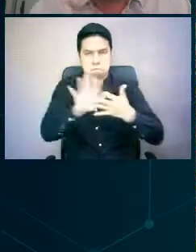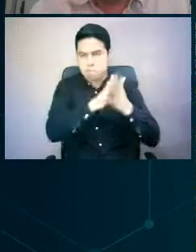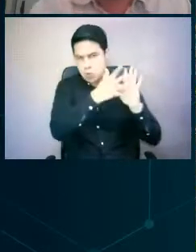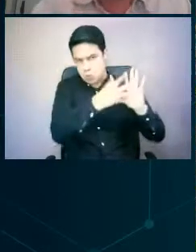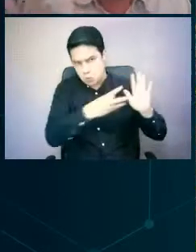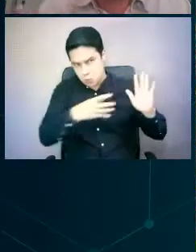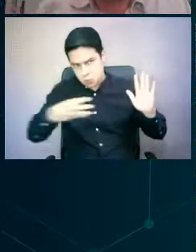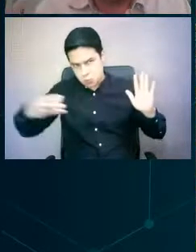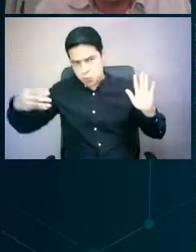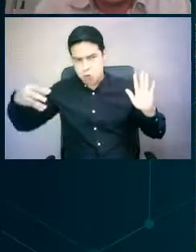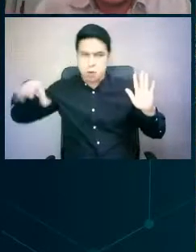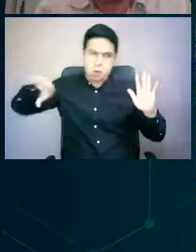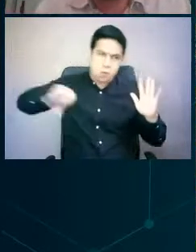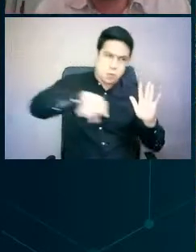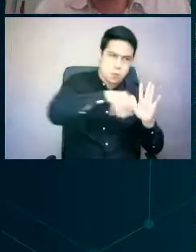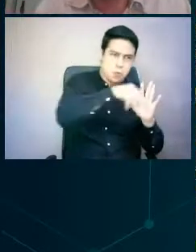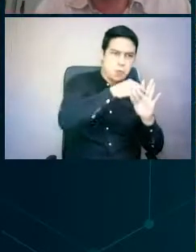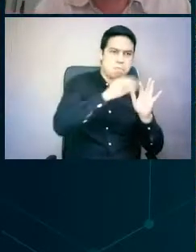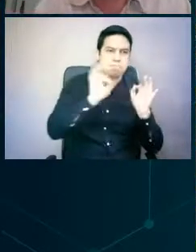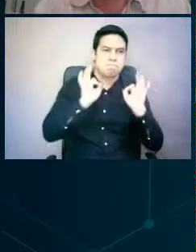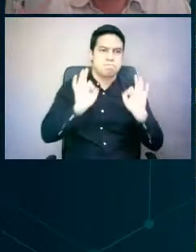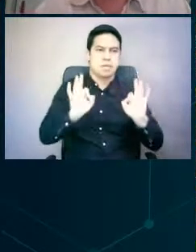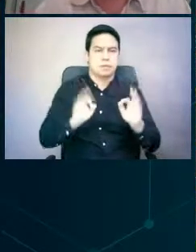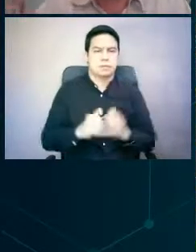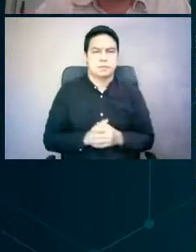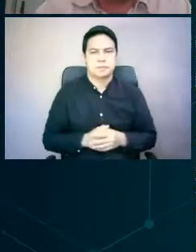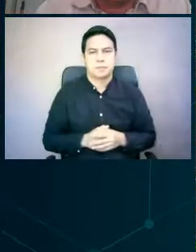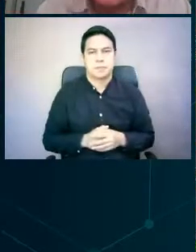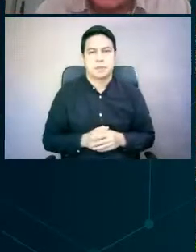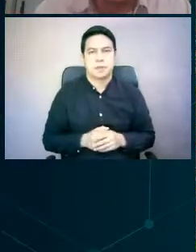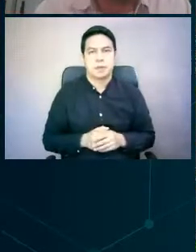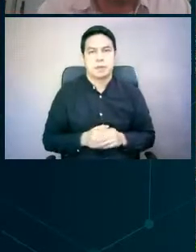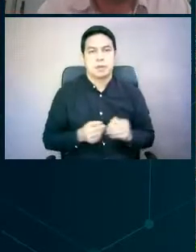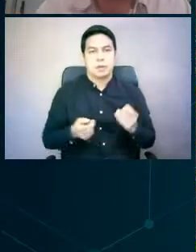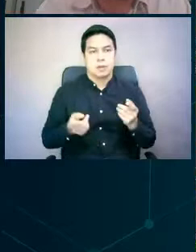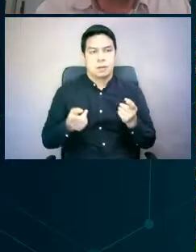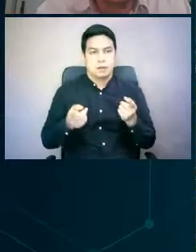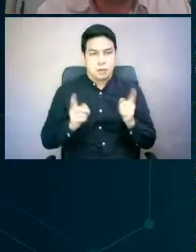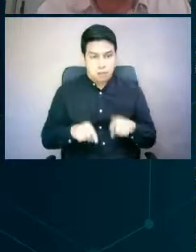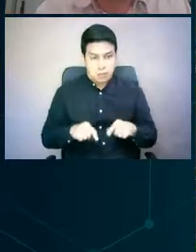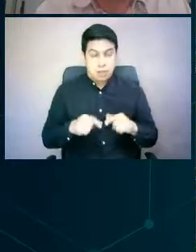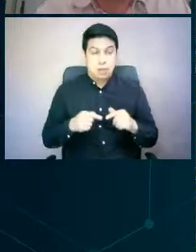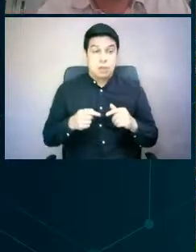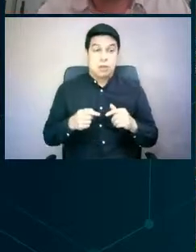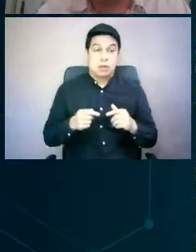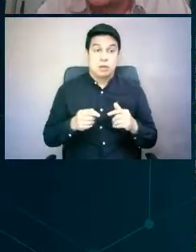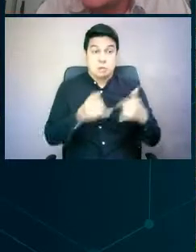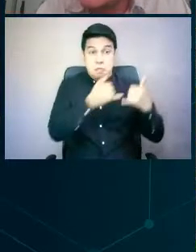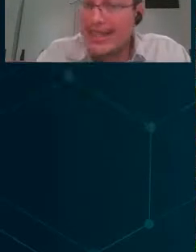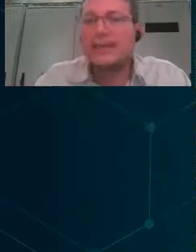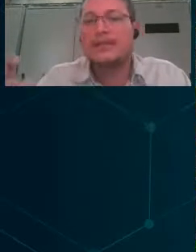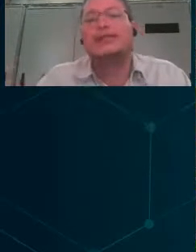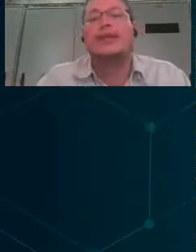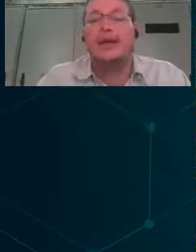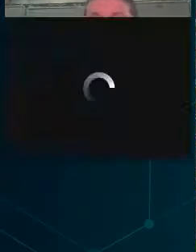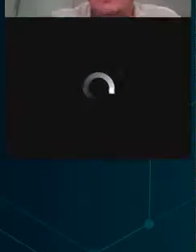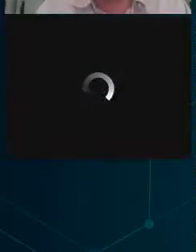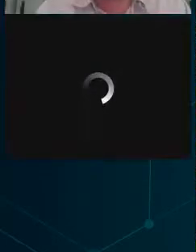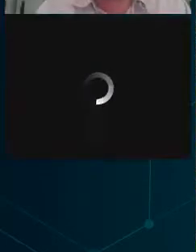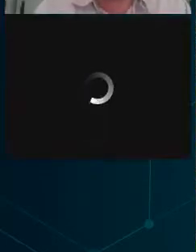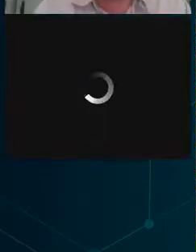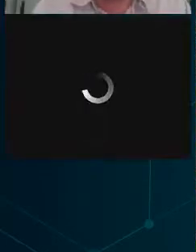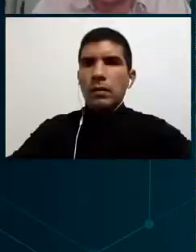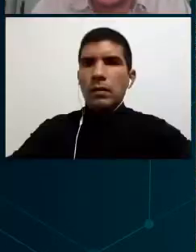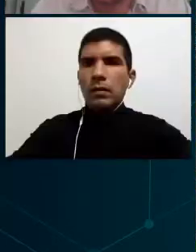que se vean un relé mutuamente, sino que el tráfico de información que comparten, todas las tramas, tengan